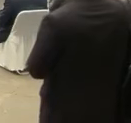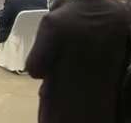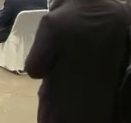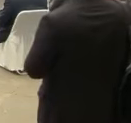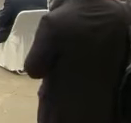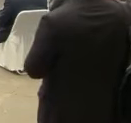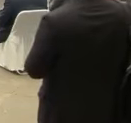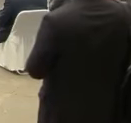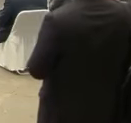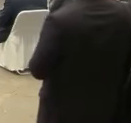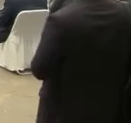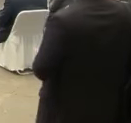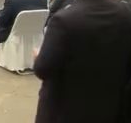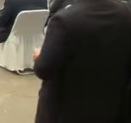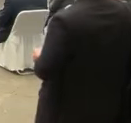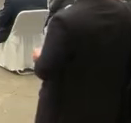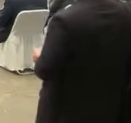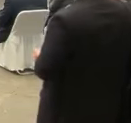el moderador